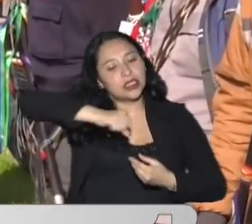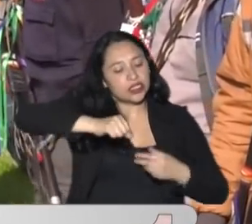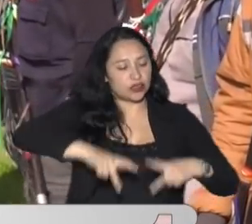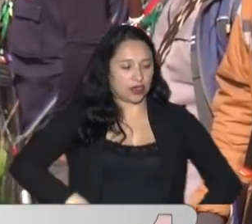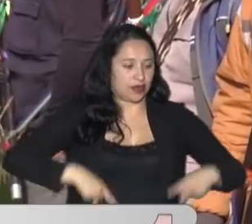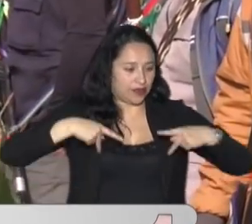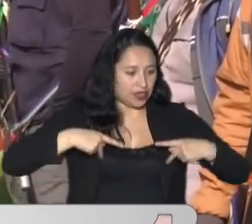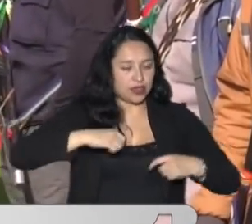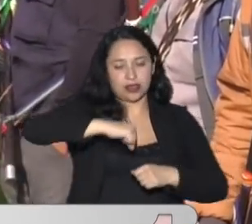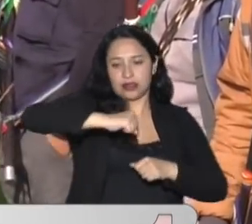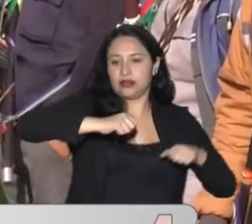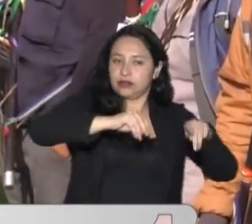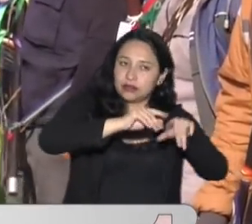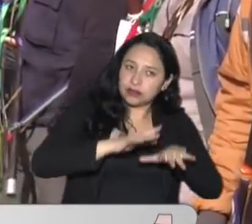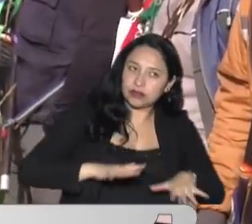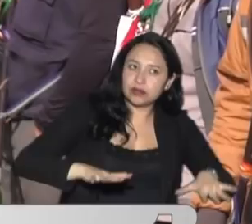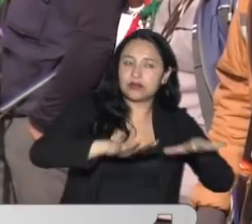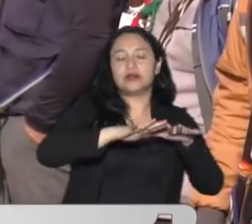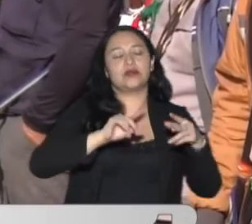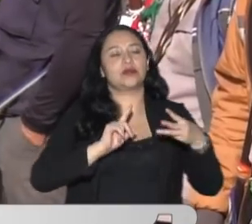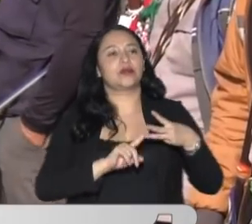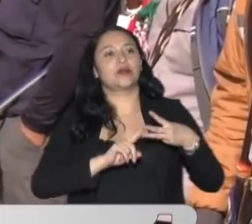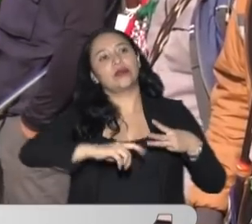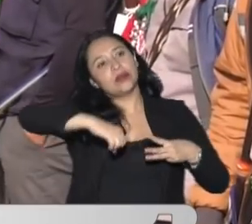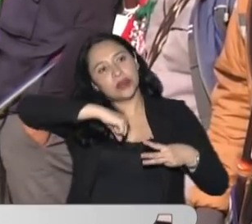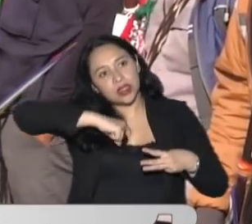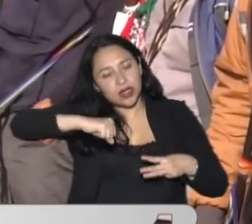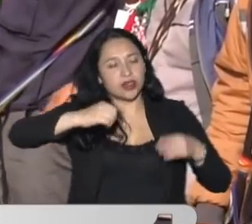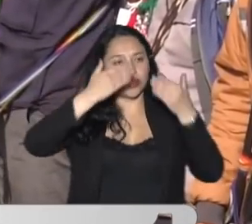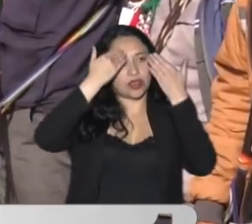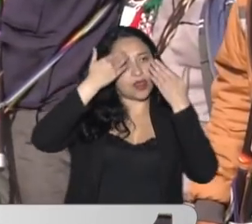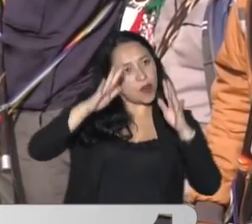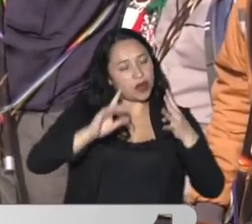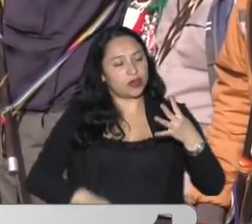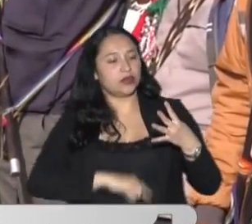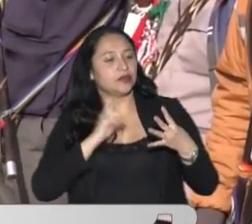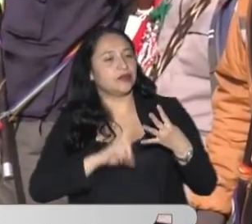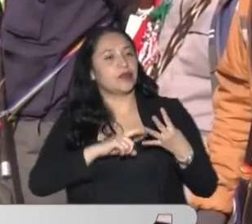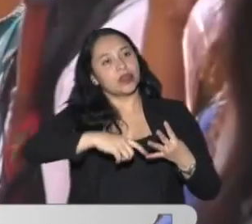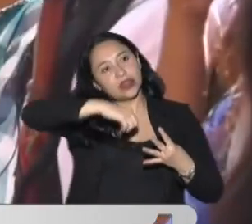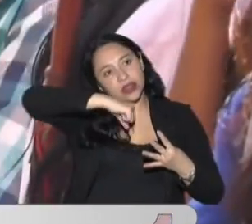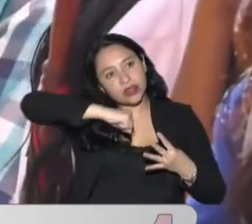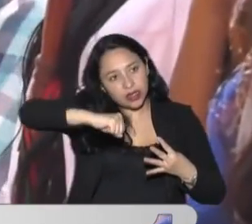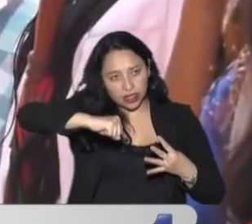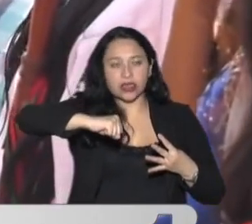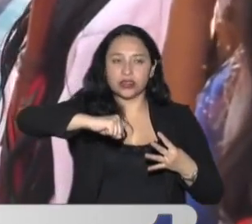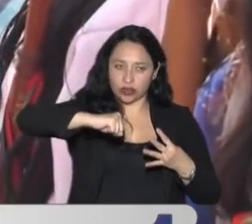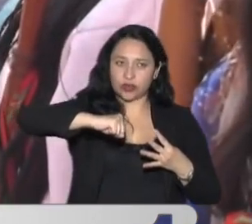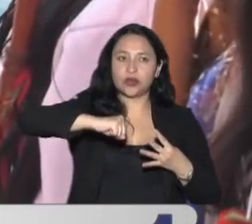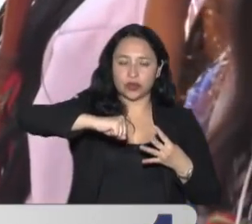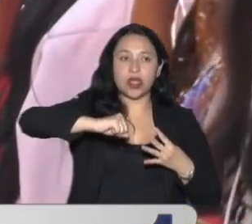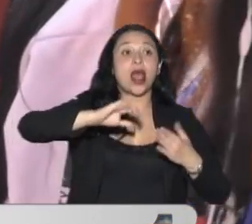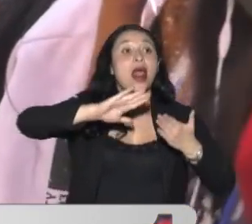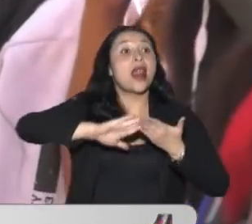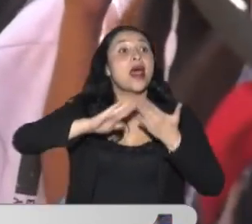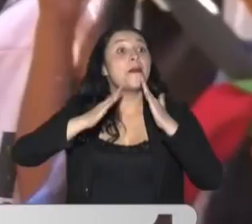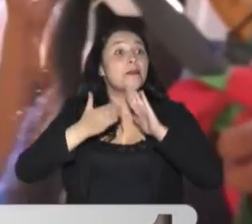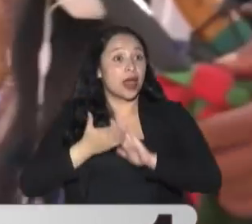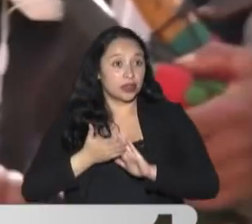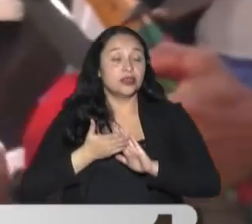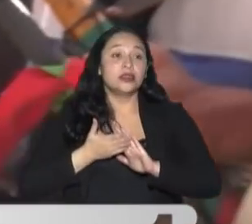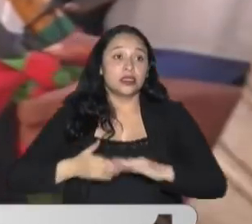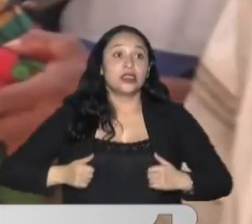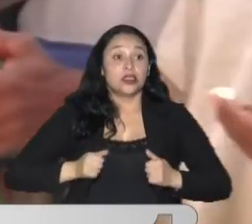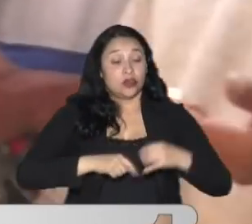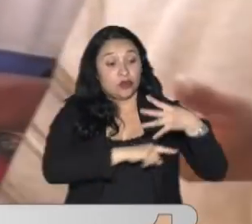territorio, el derecho a la democracia, el derecho a la paz, ¿sí? Que